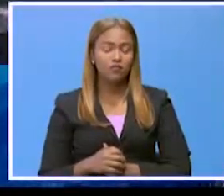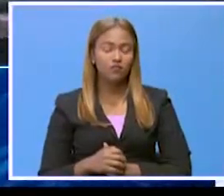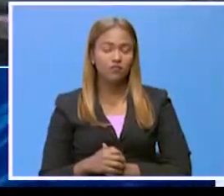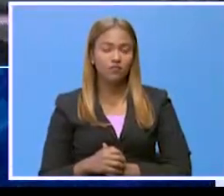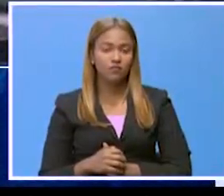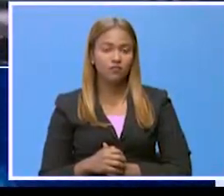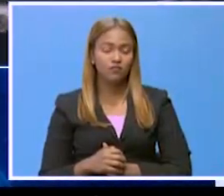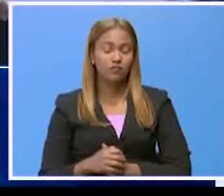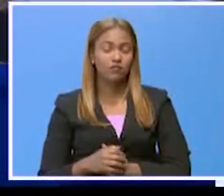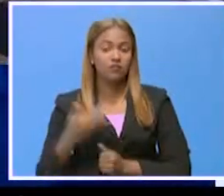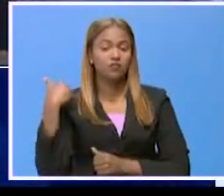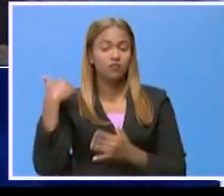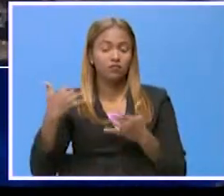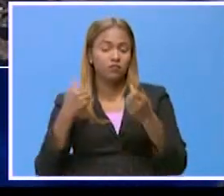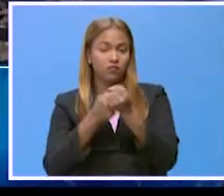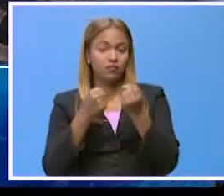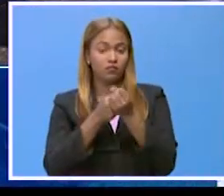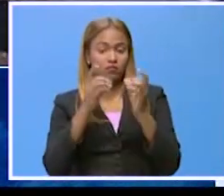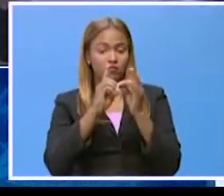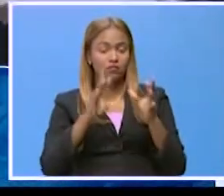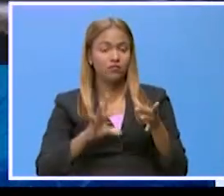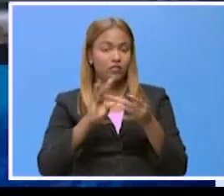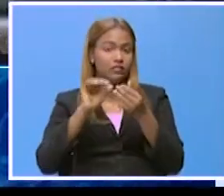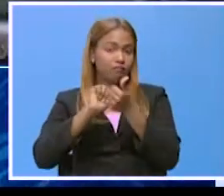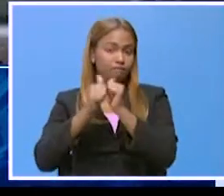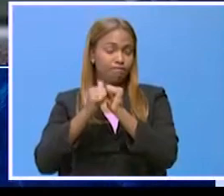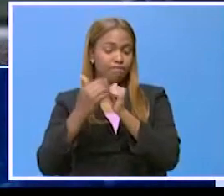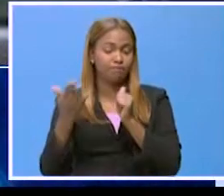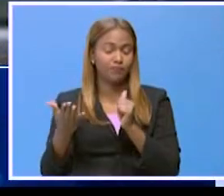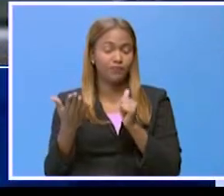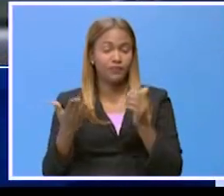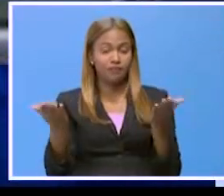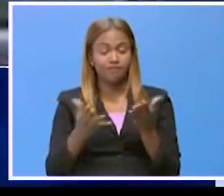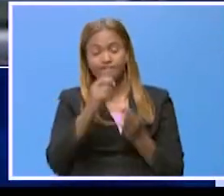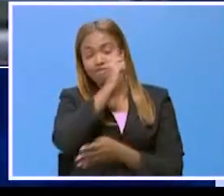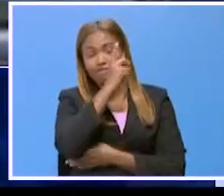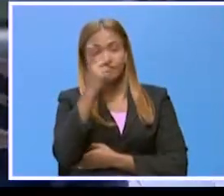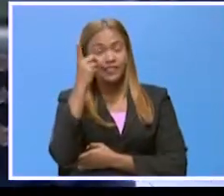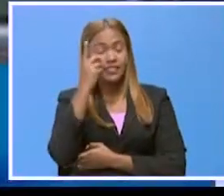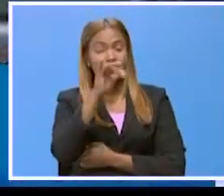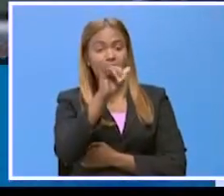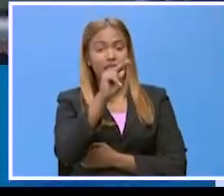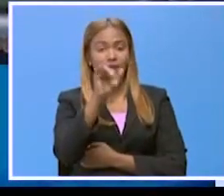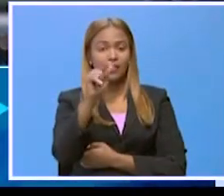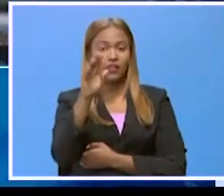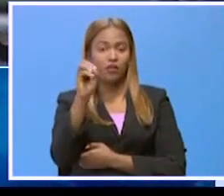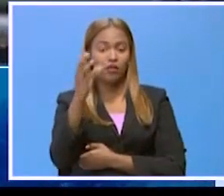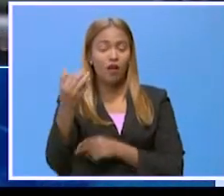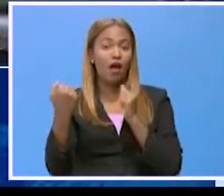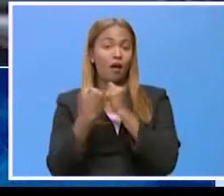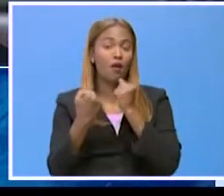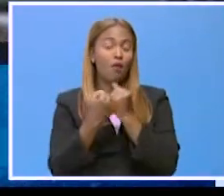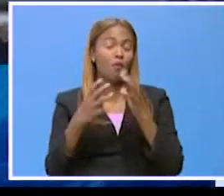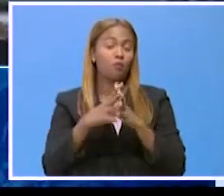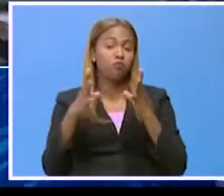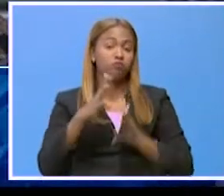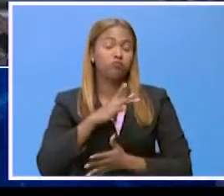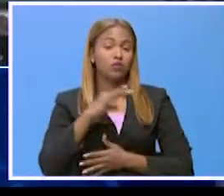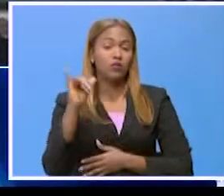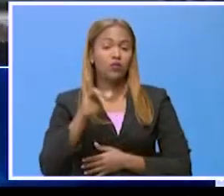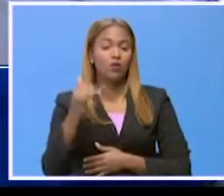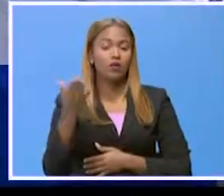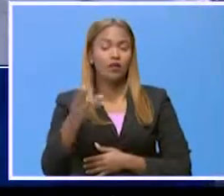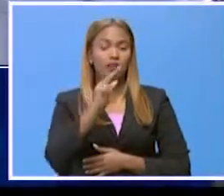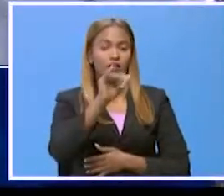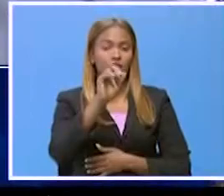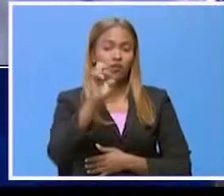en el apoyo del director de deporte es quien santo domingo ya en el mateo un apoyo incondicional y también del niño